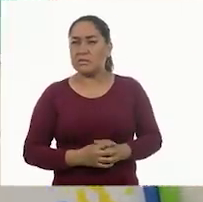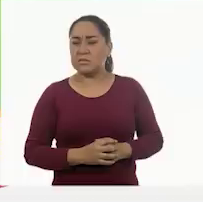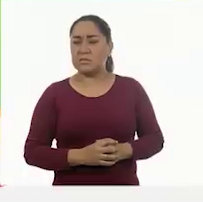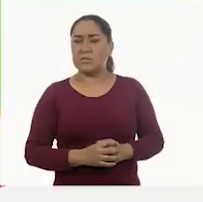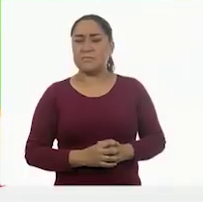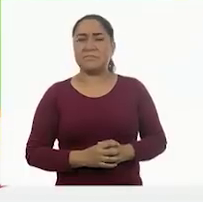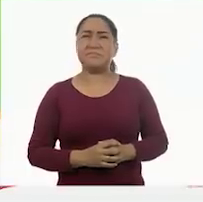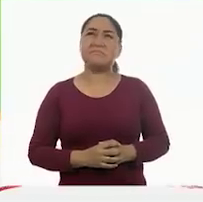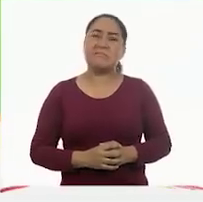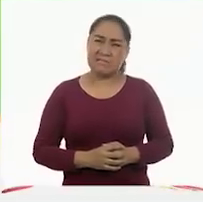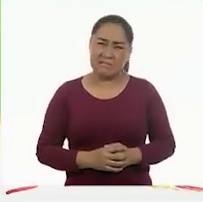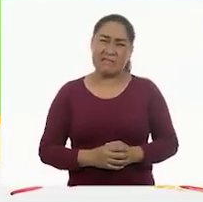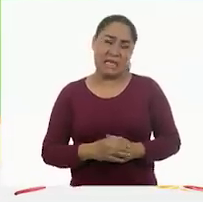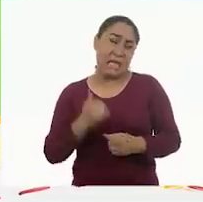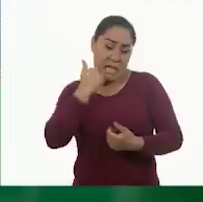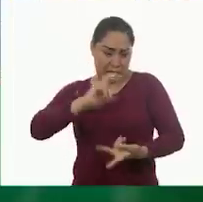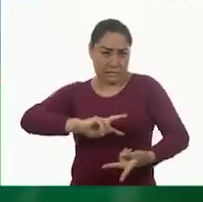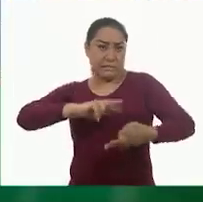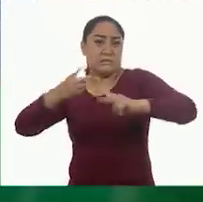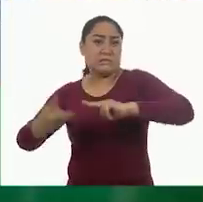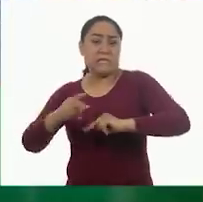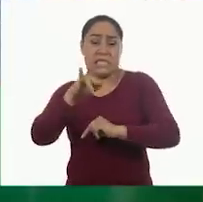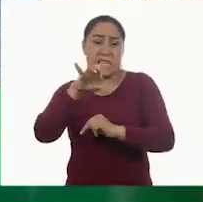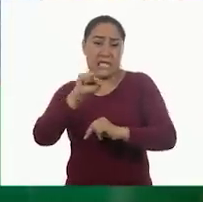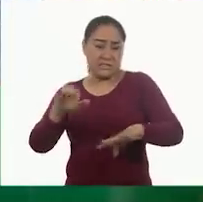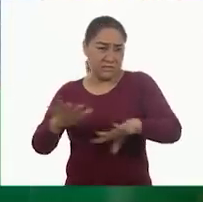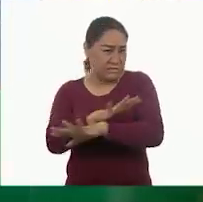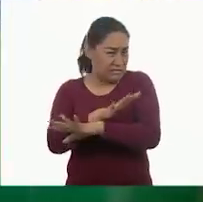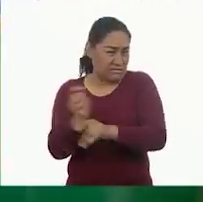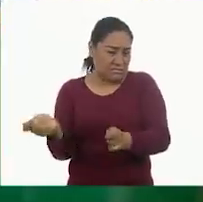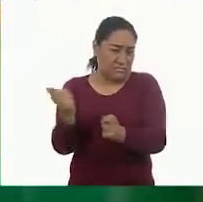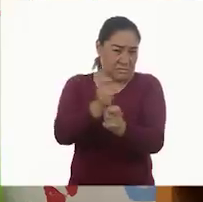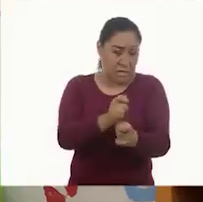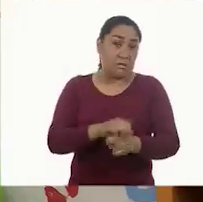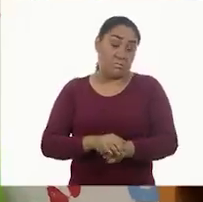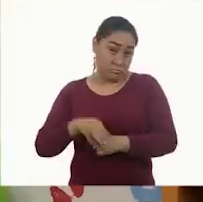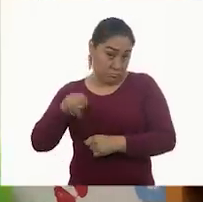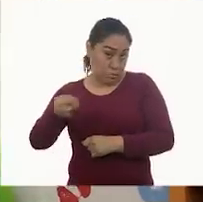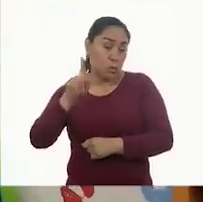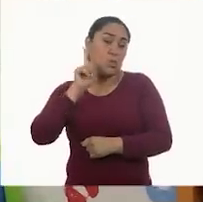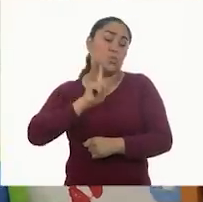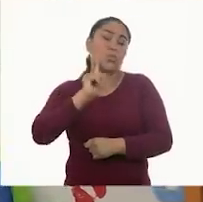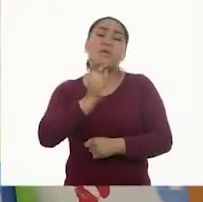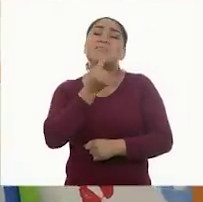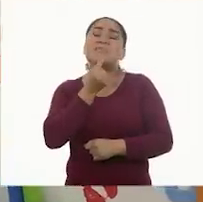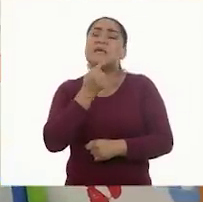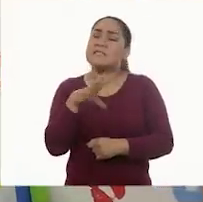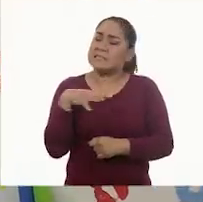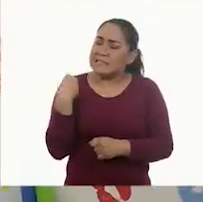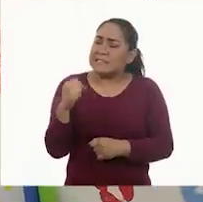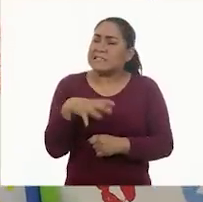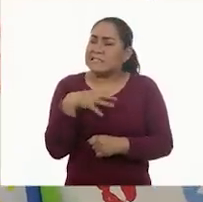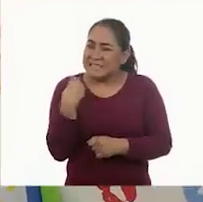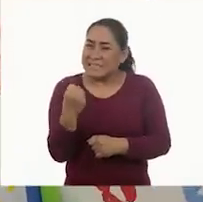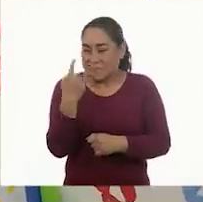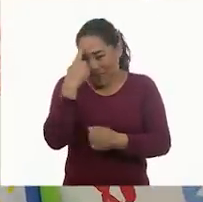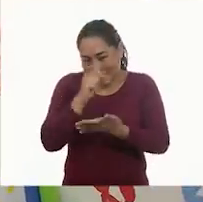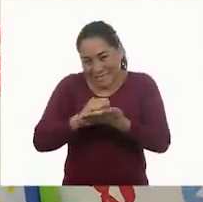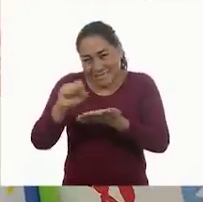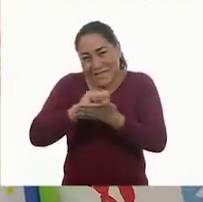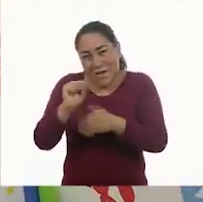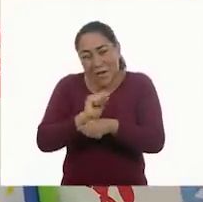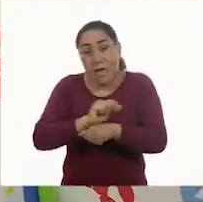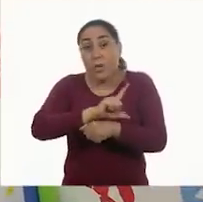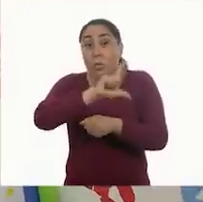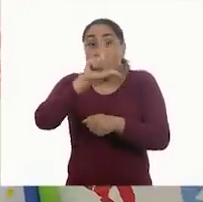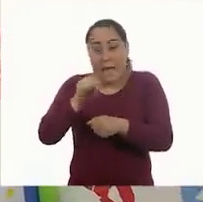Es que querían cambiar a Inés, ¿no? Ella había hecho un esfuerzo y de pronto en la escuela ese